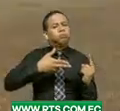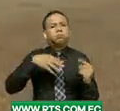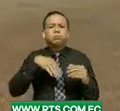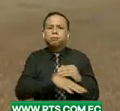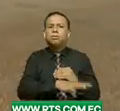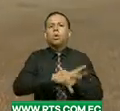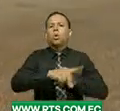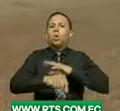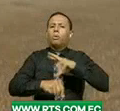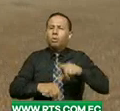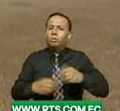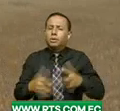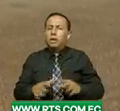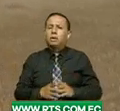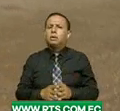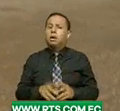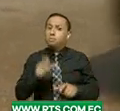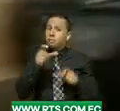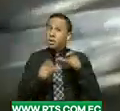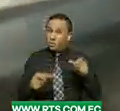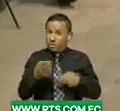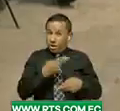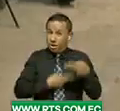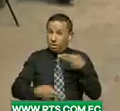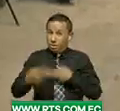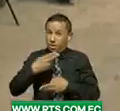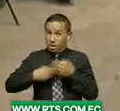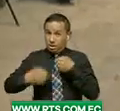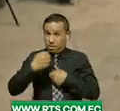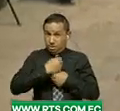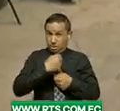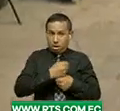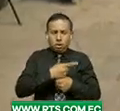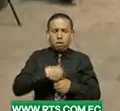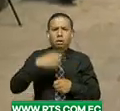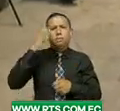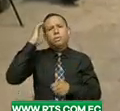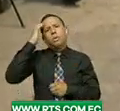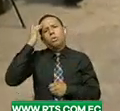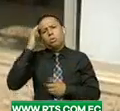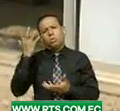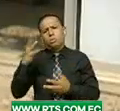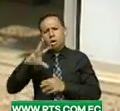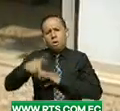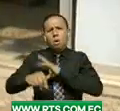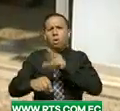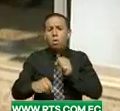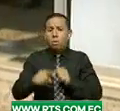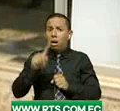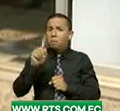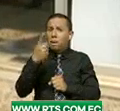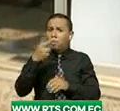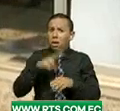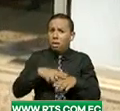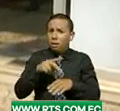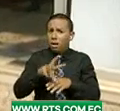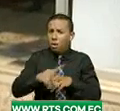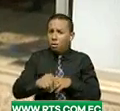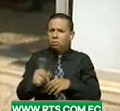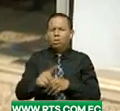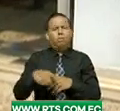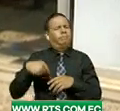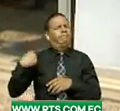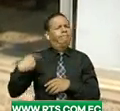robo. Además, comerciantes ven con preocupación este tipo de asaltos, pues no es la primera vez que en el lugar se dan los actos